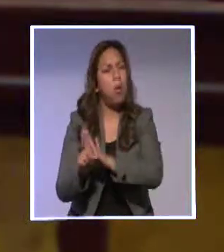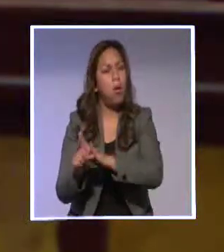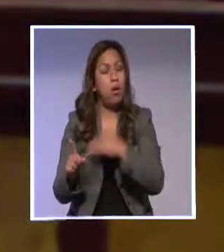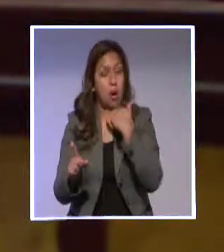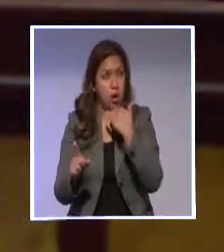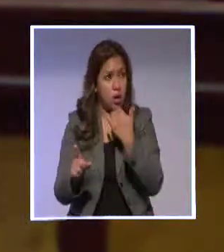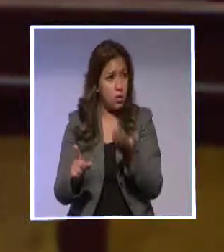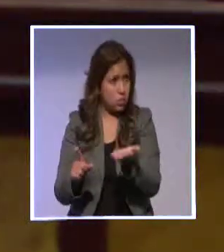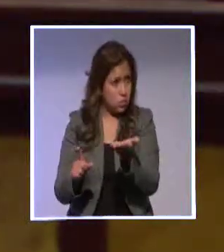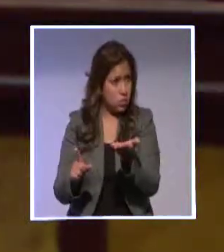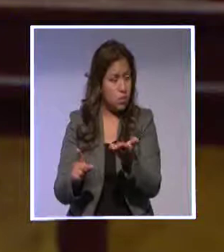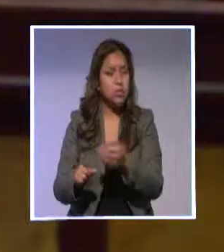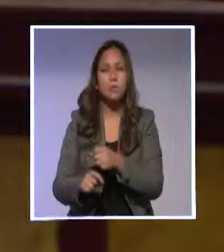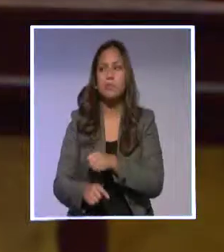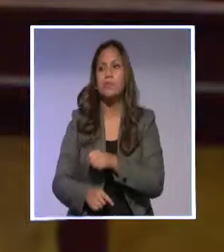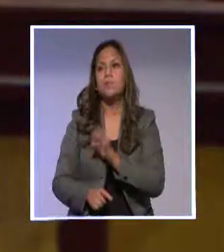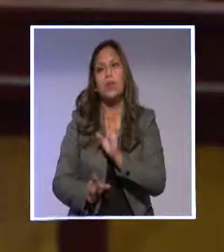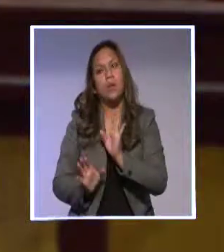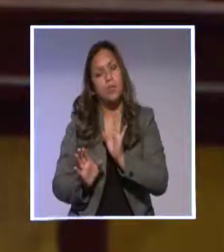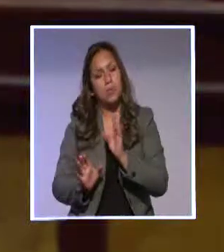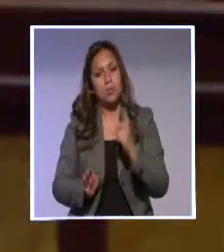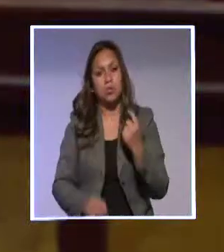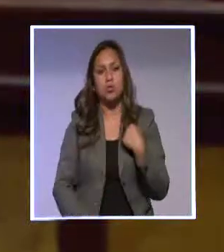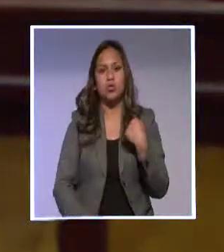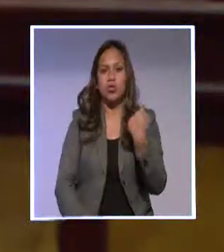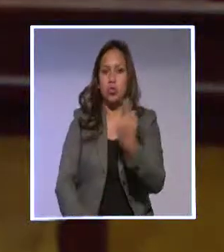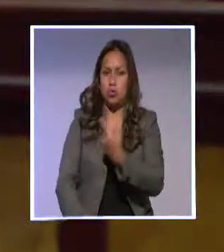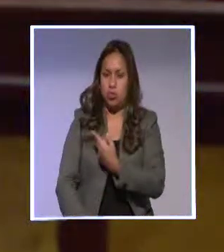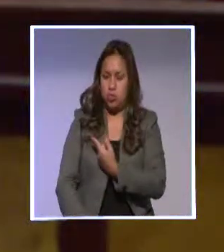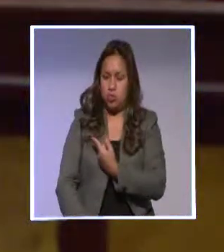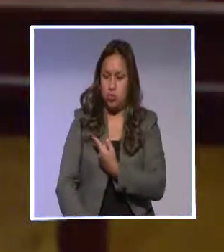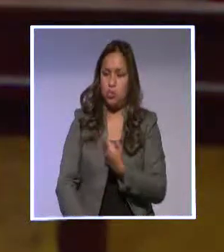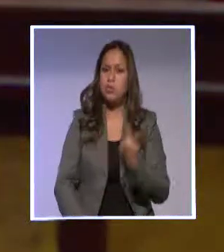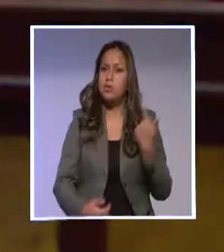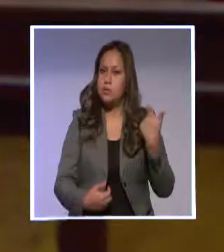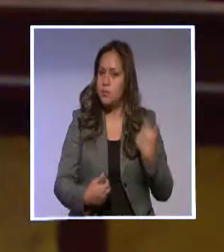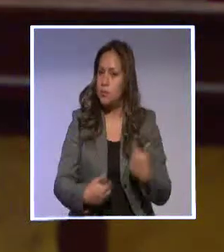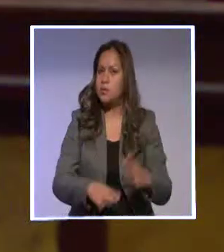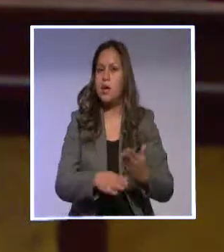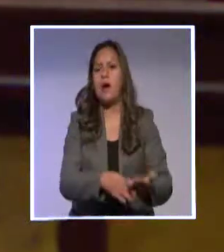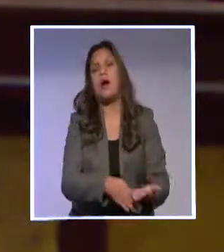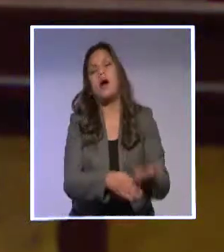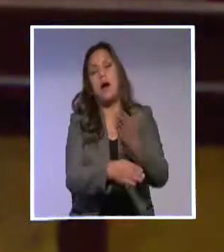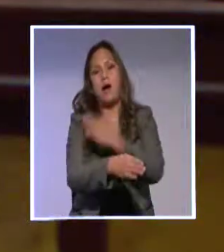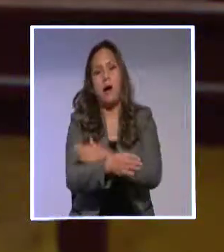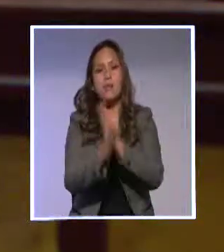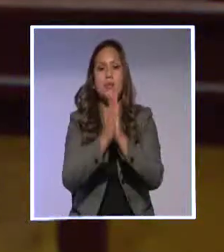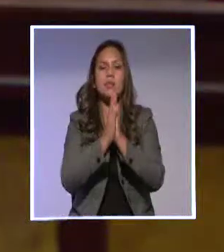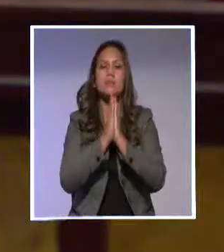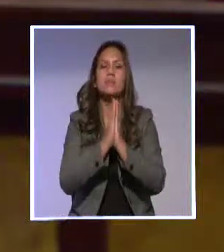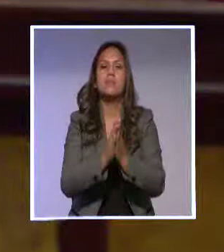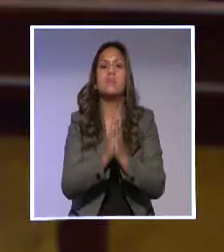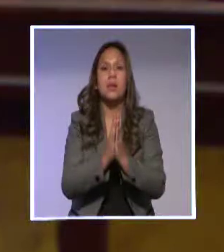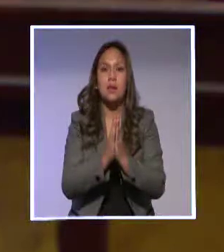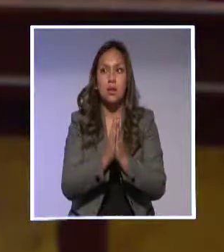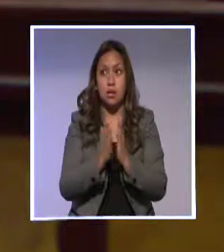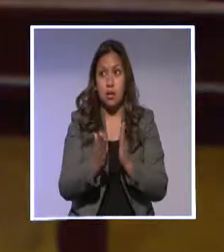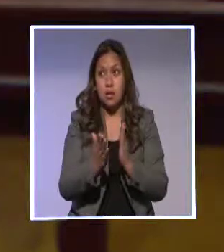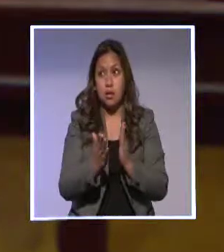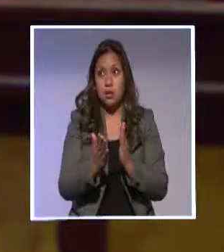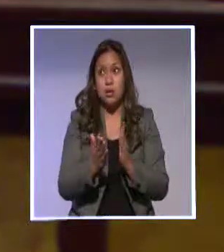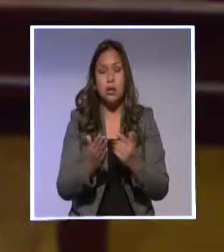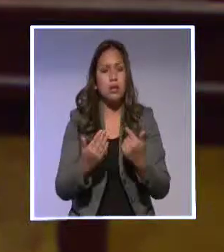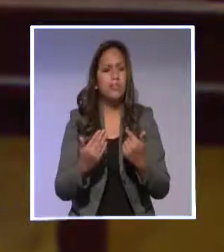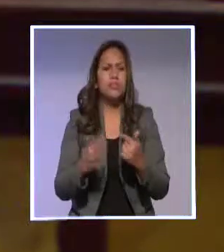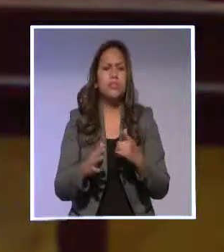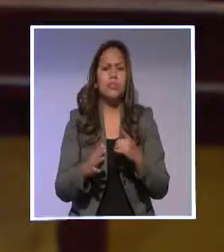coherencia con algo que nosotros lo pedimos en su momento el bloque país no aparece como se ha dicho de manera